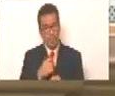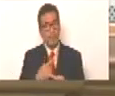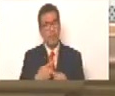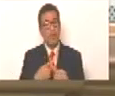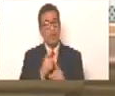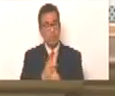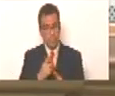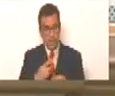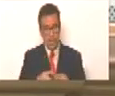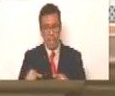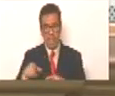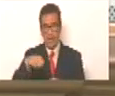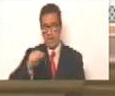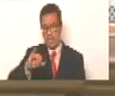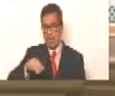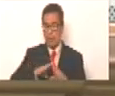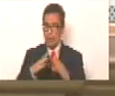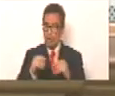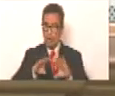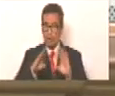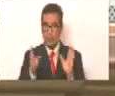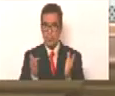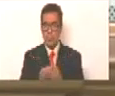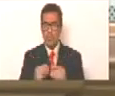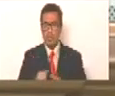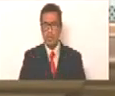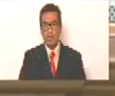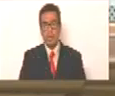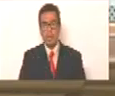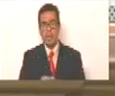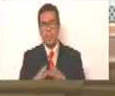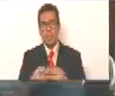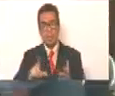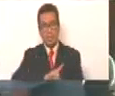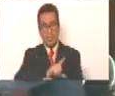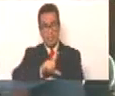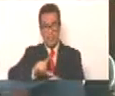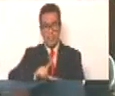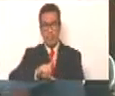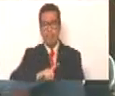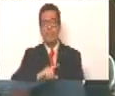agave del mundo. Dejo el derecho de palabra al diputado por el estado Lara, Julio Chávez.